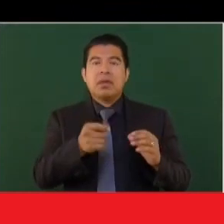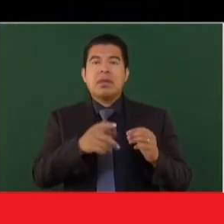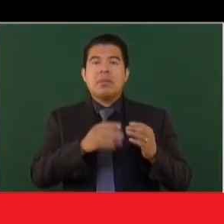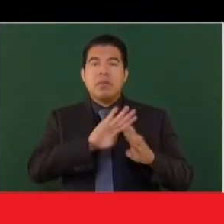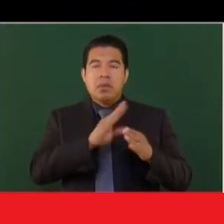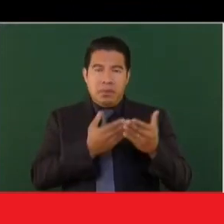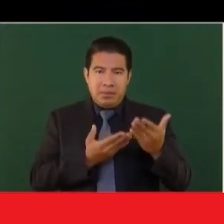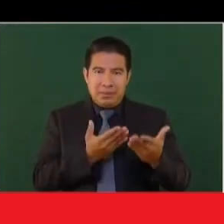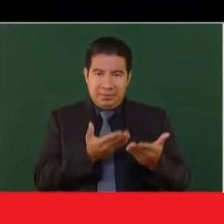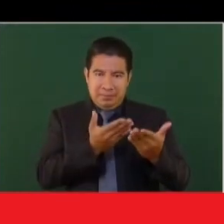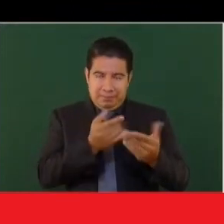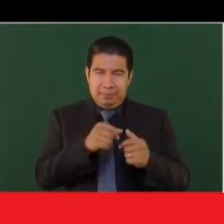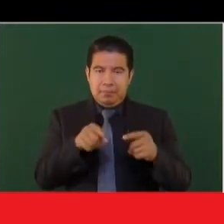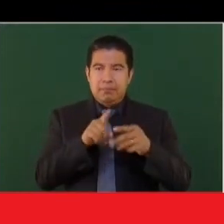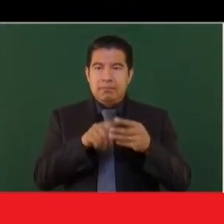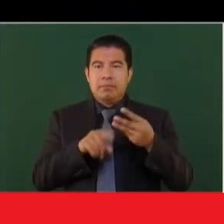Tuxtla para